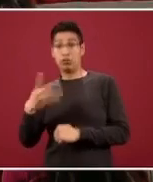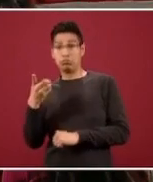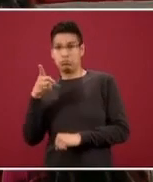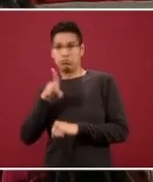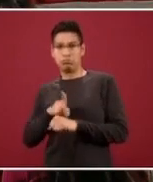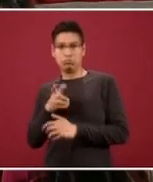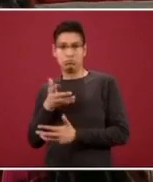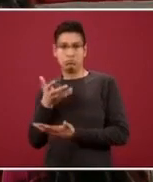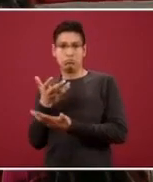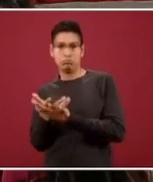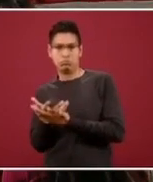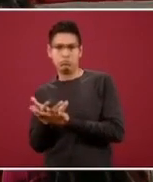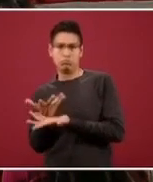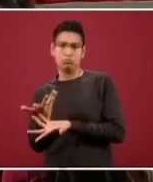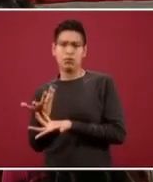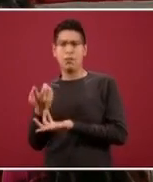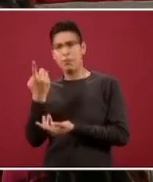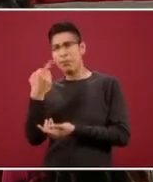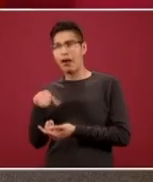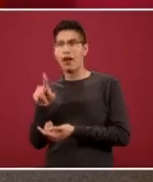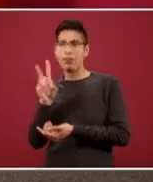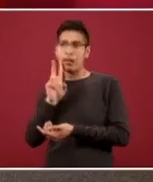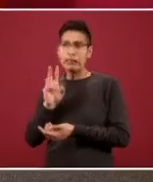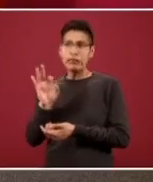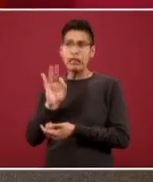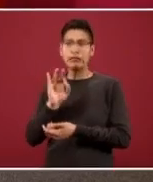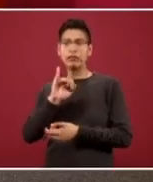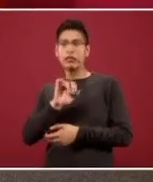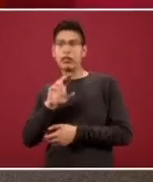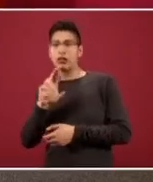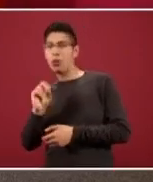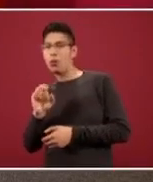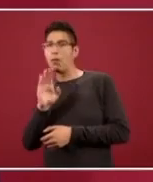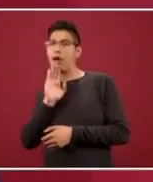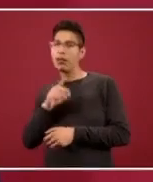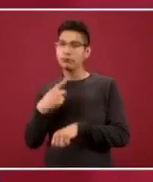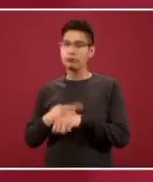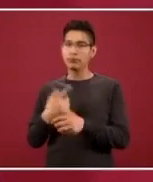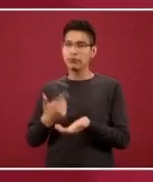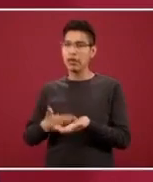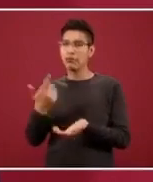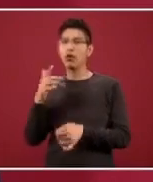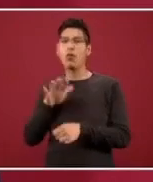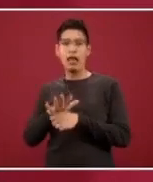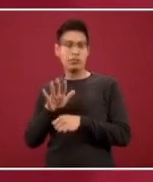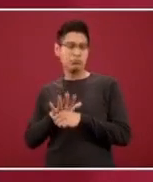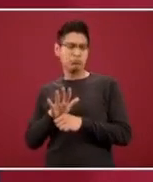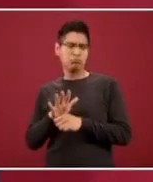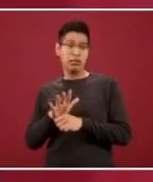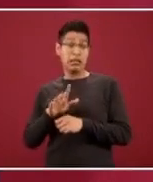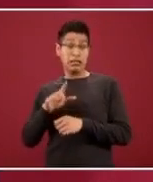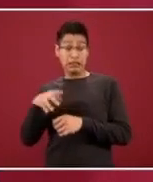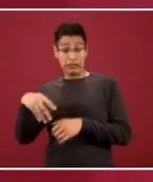estos 14 días estarán ustedes también fuera de